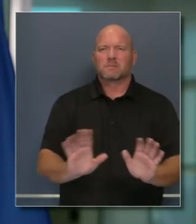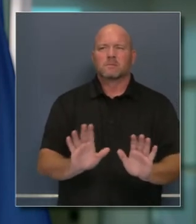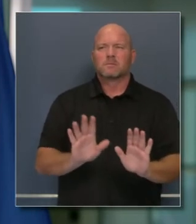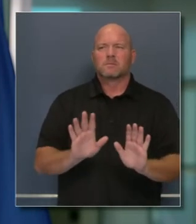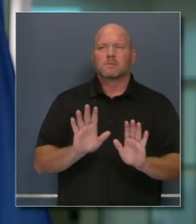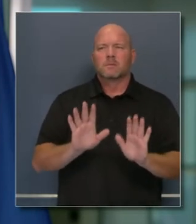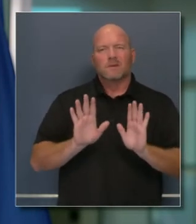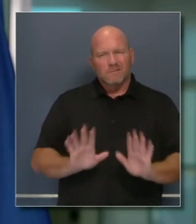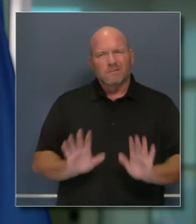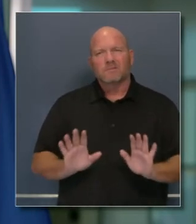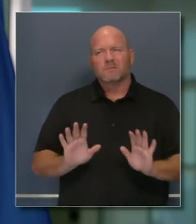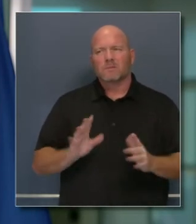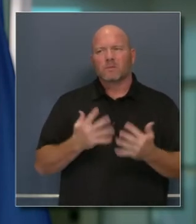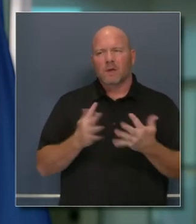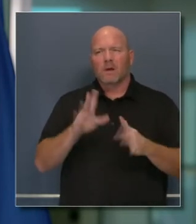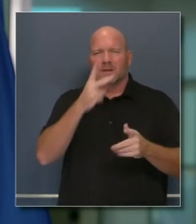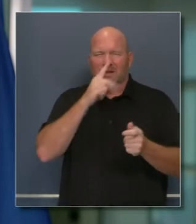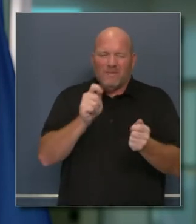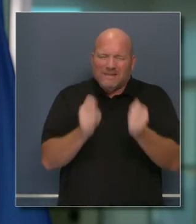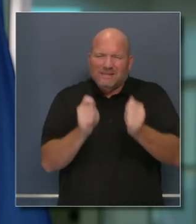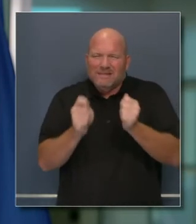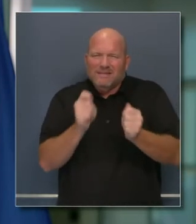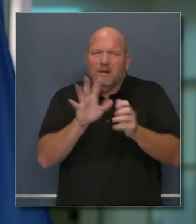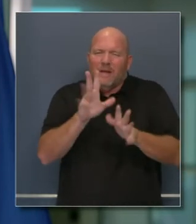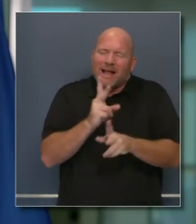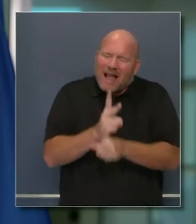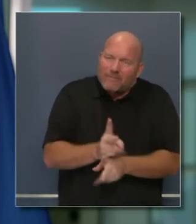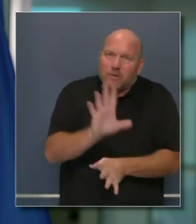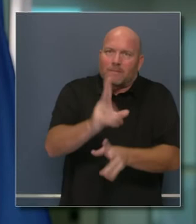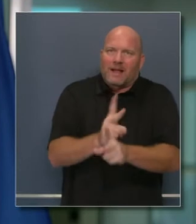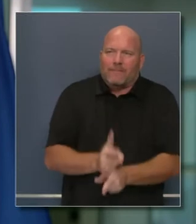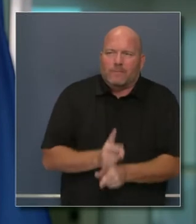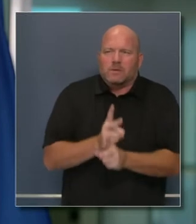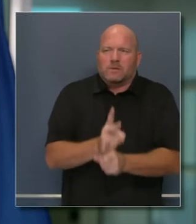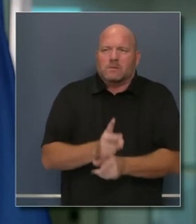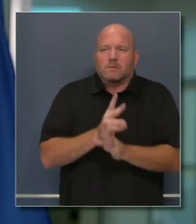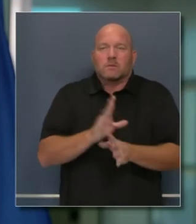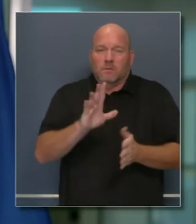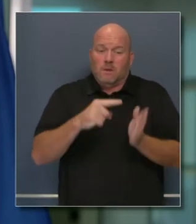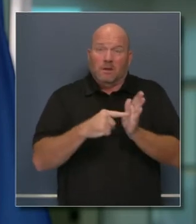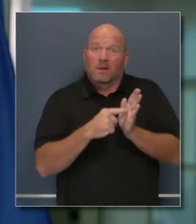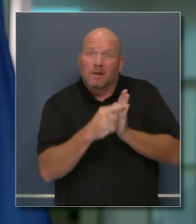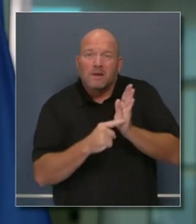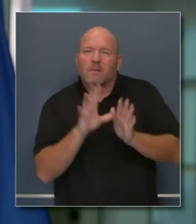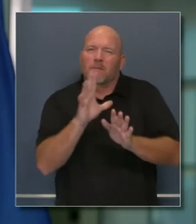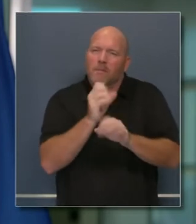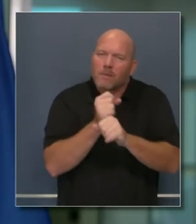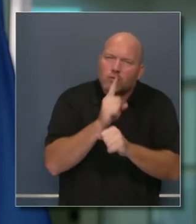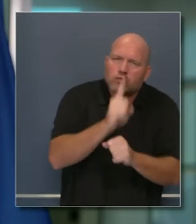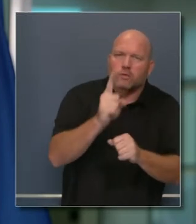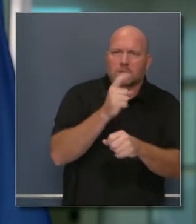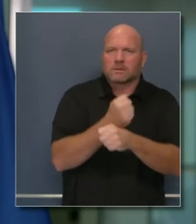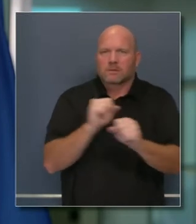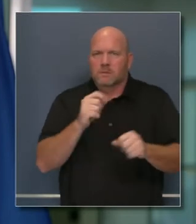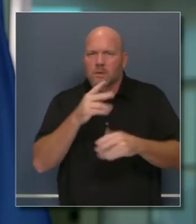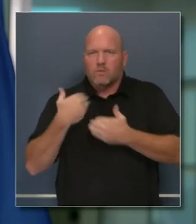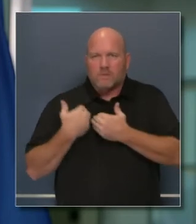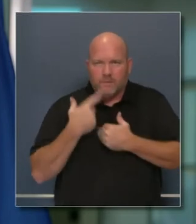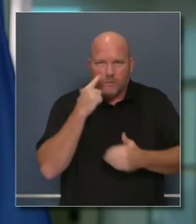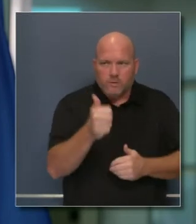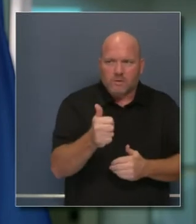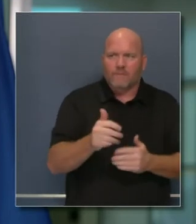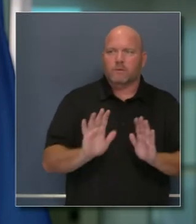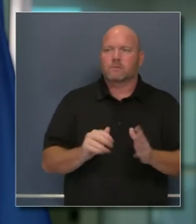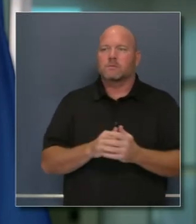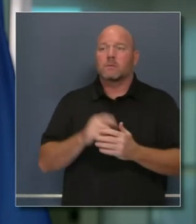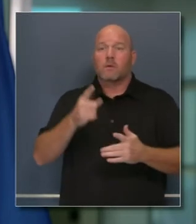actividades que han tenido en el pasado, incluyendo actividades modificadas. Deben seguir teniendo cuidado. Pero sí estamos